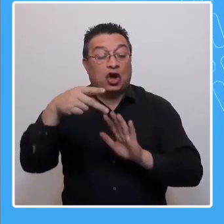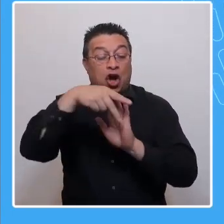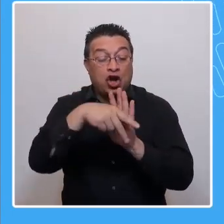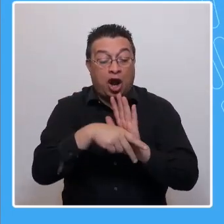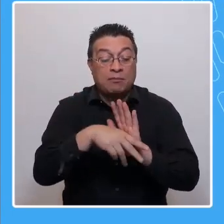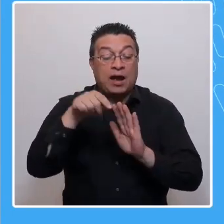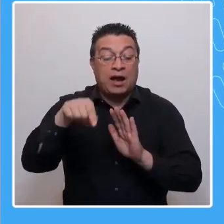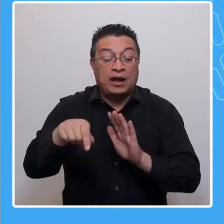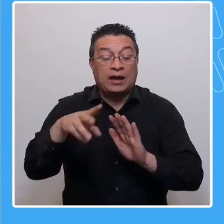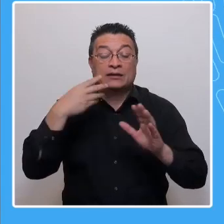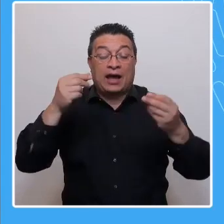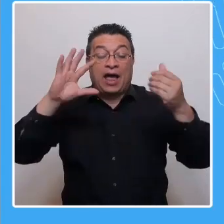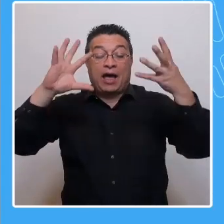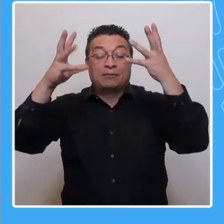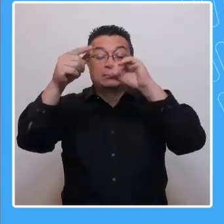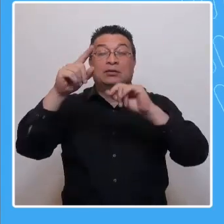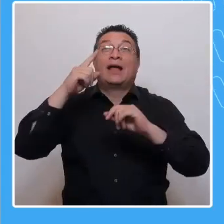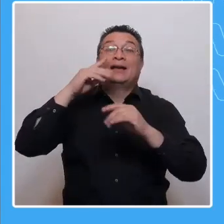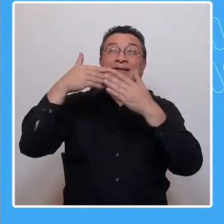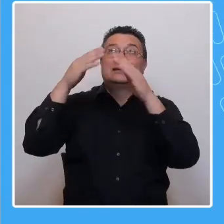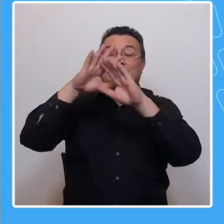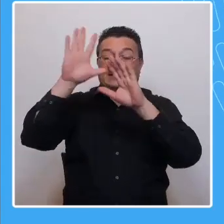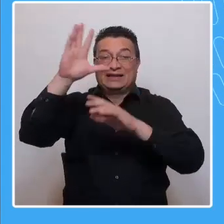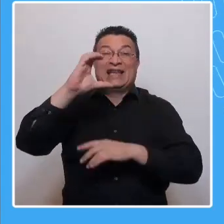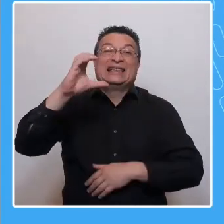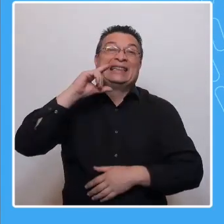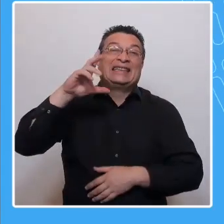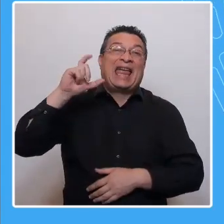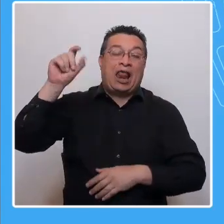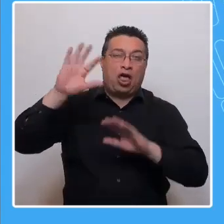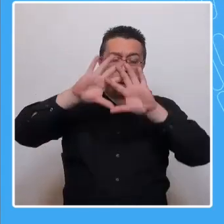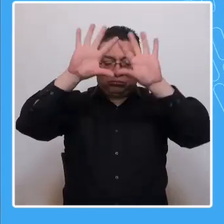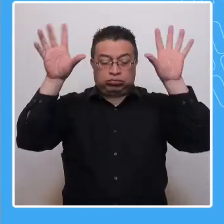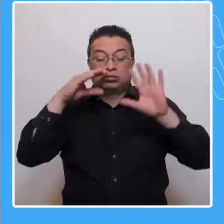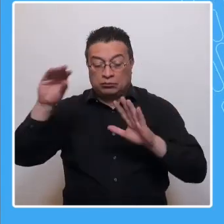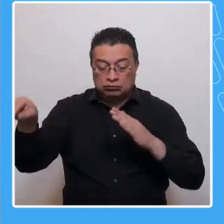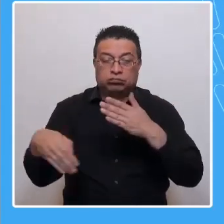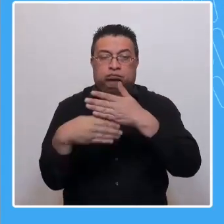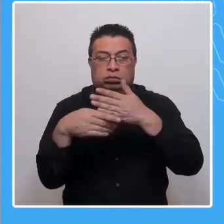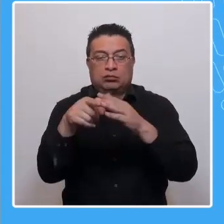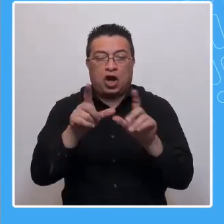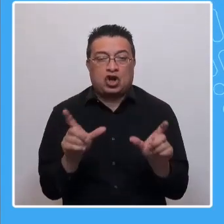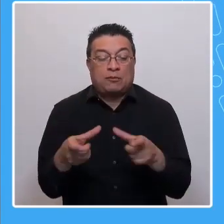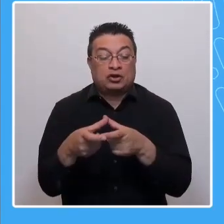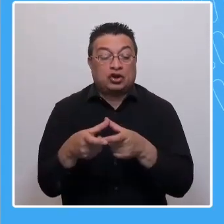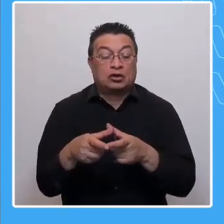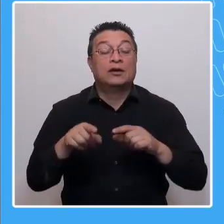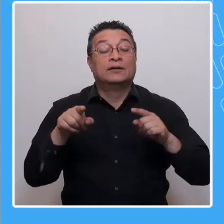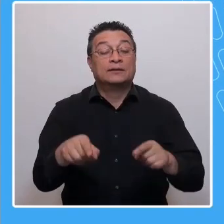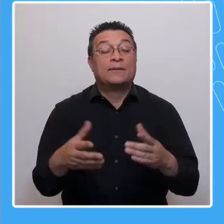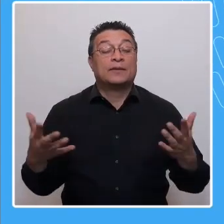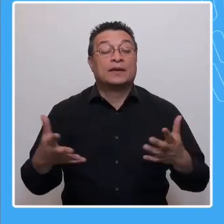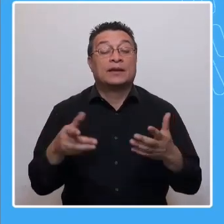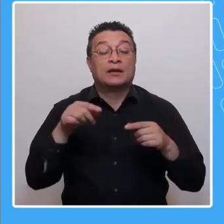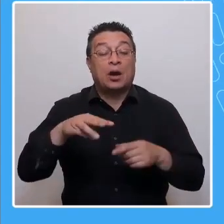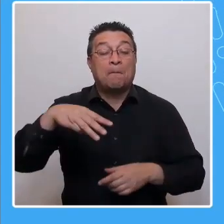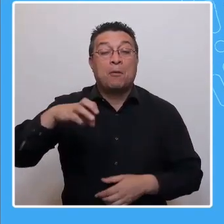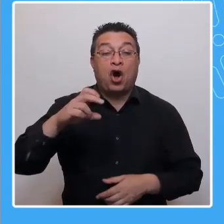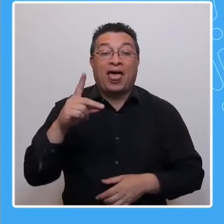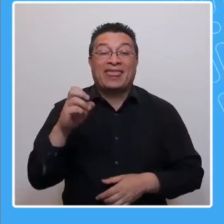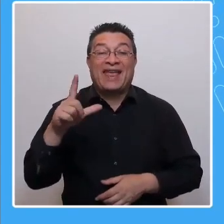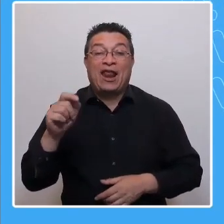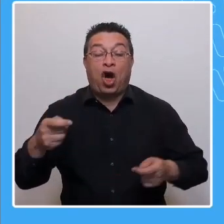Atmósfera, Espacio, el Aire y los Suelos, que fue una de las temáticas que agregamos como comisión. Acerca del bloque C del modelo económico,